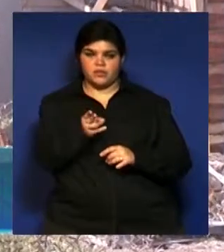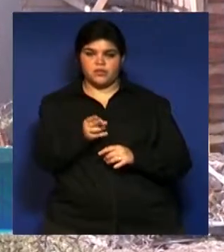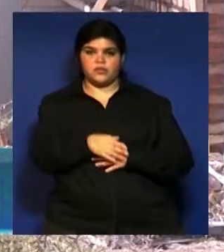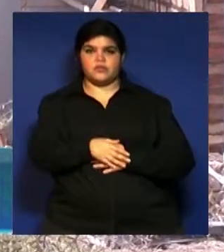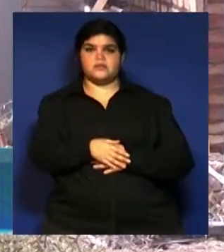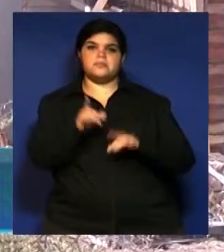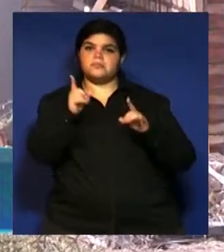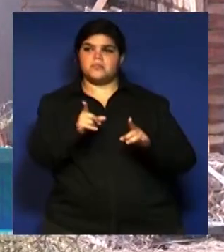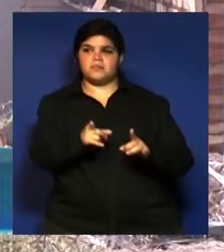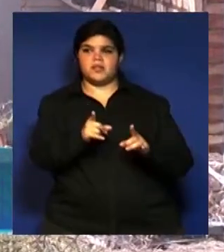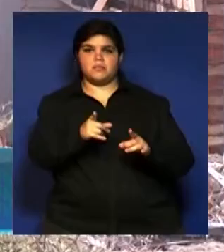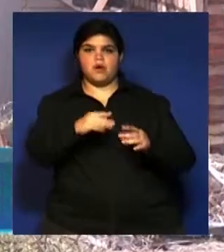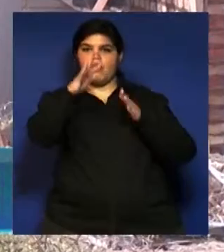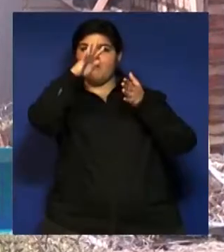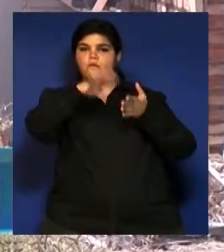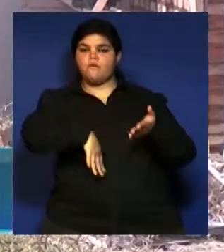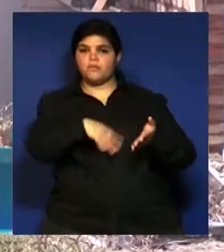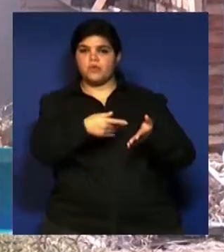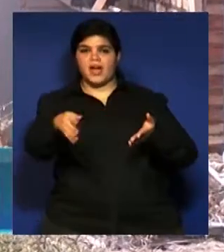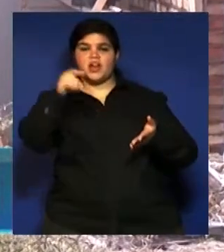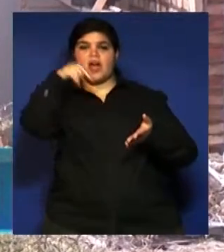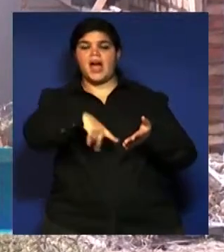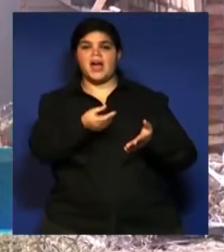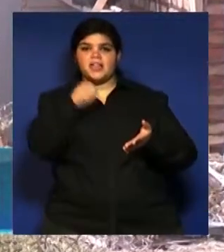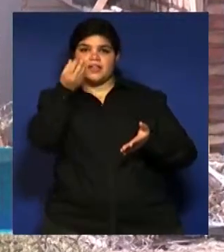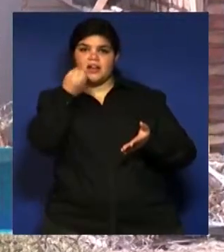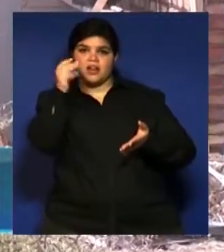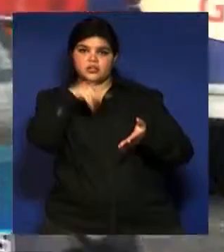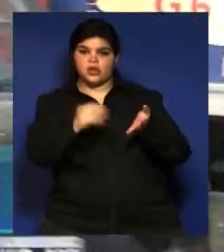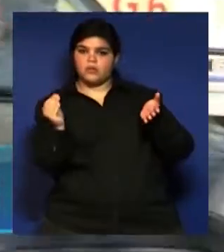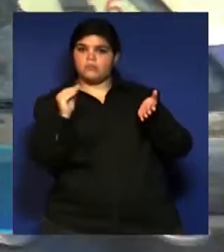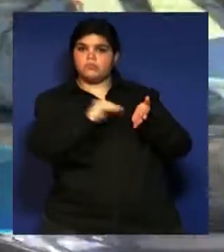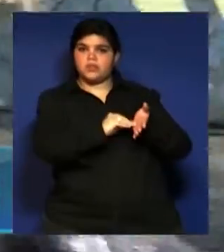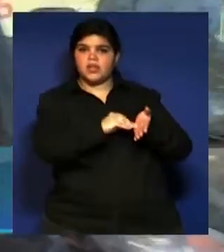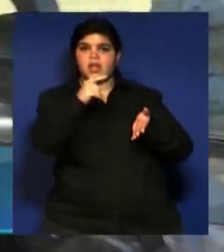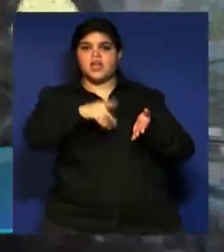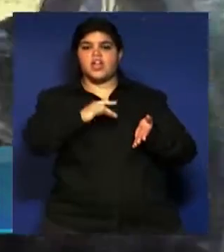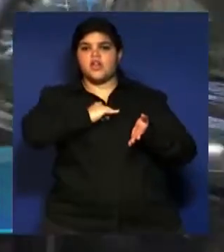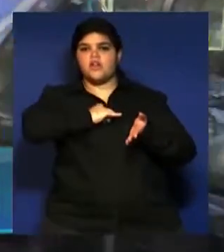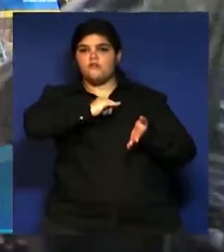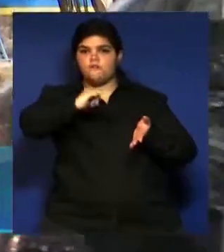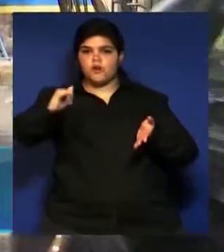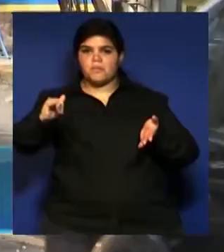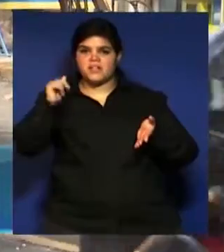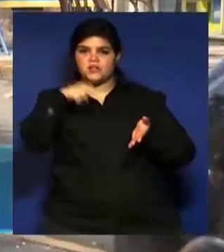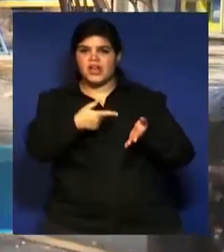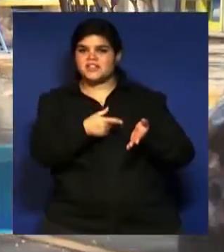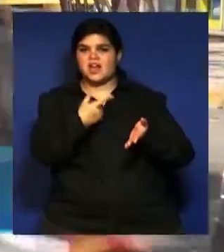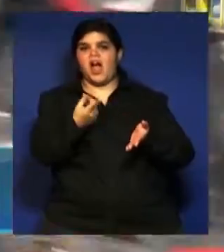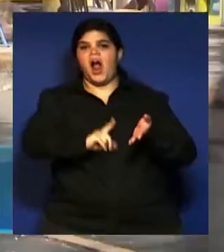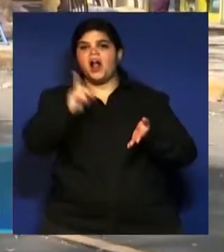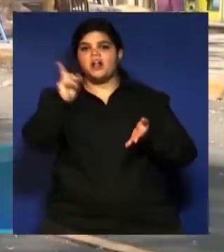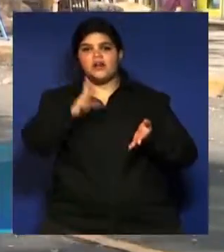establecido en el formulario de las declaraciones juradas también que la información que sea sensible no se publica, se tacha. O sea,